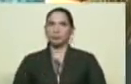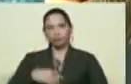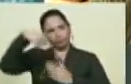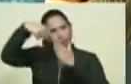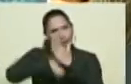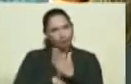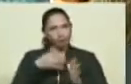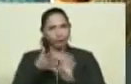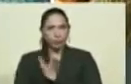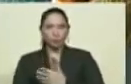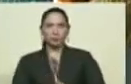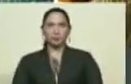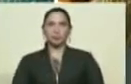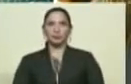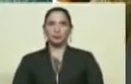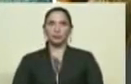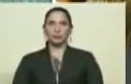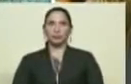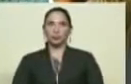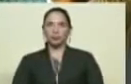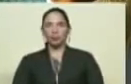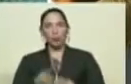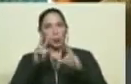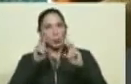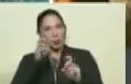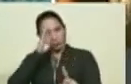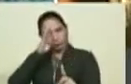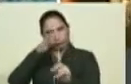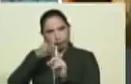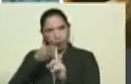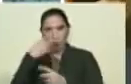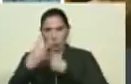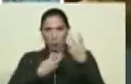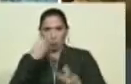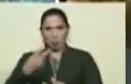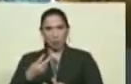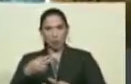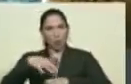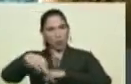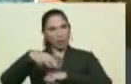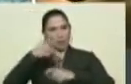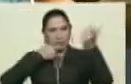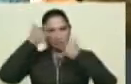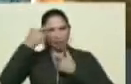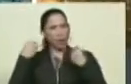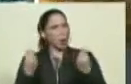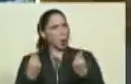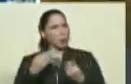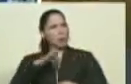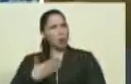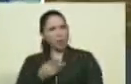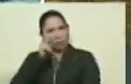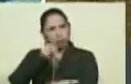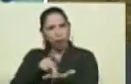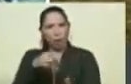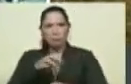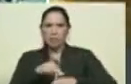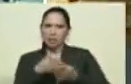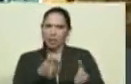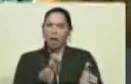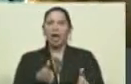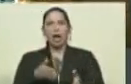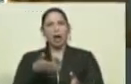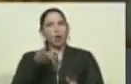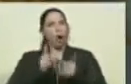profundizar esa nueva visión de turismo que nos dejó el comandante Chávez, ¿cómo pueden hacerlo? ¿Se pueden dirigir al Ministerio del Turismo, a algún banco?